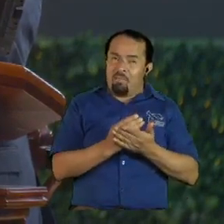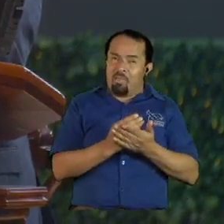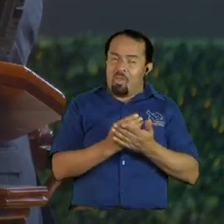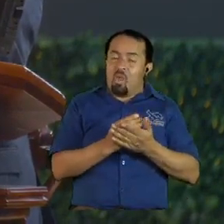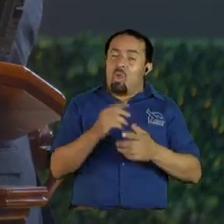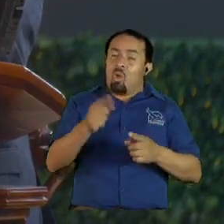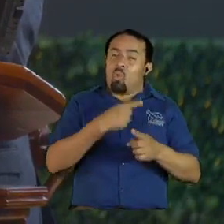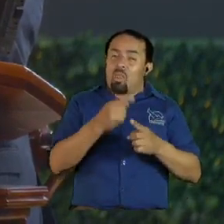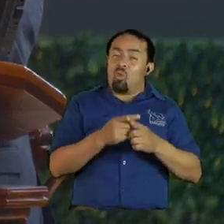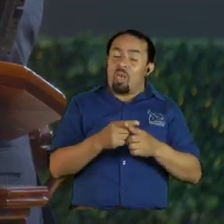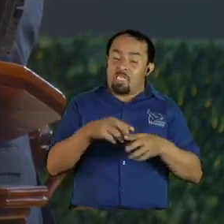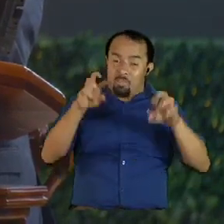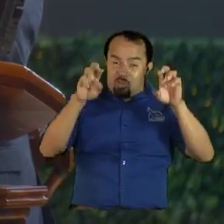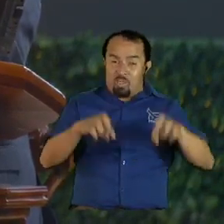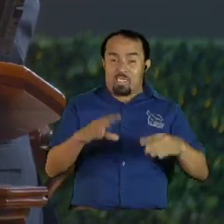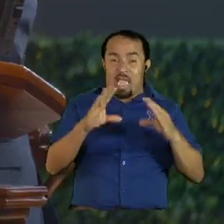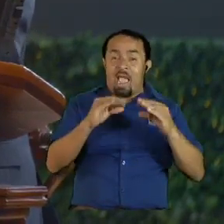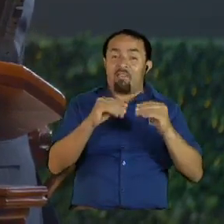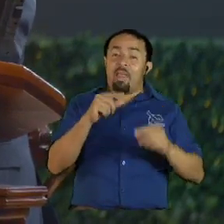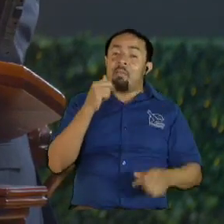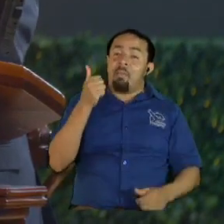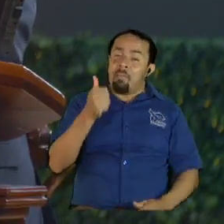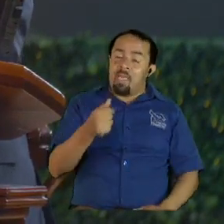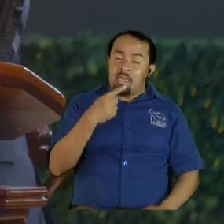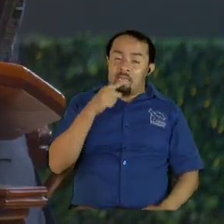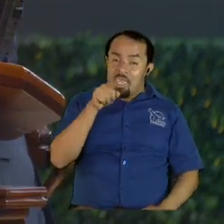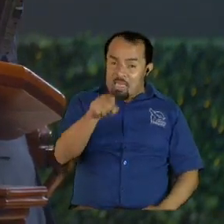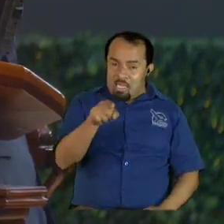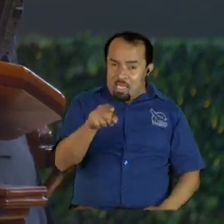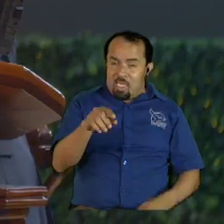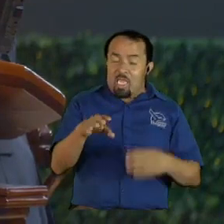de ti, la cosa va mal.